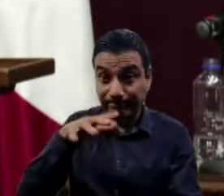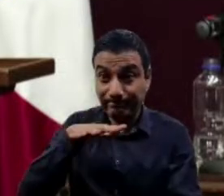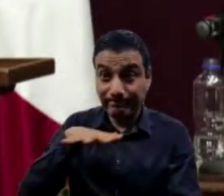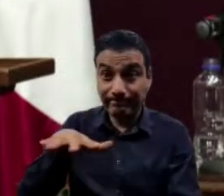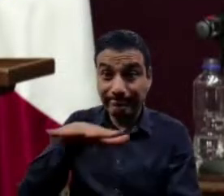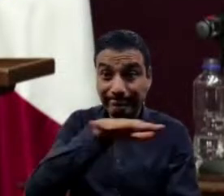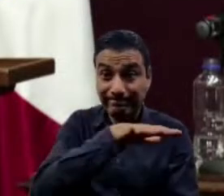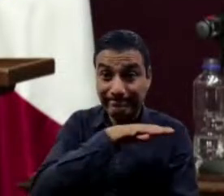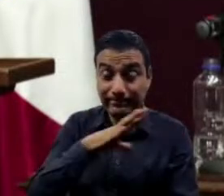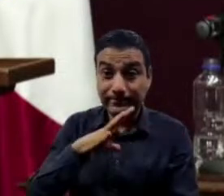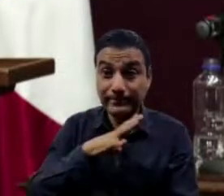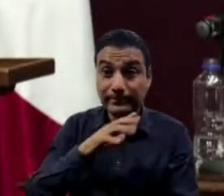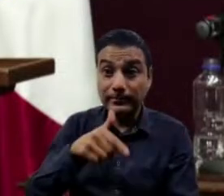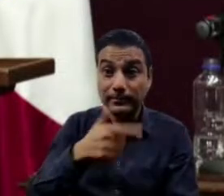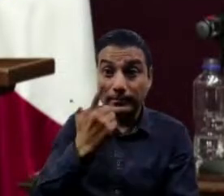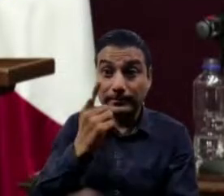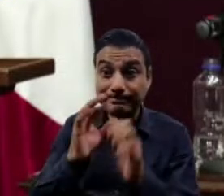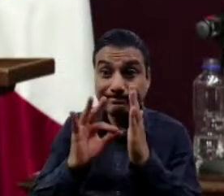concentra el